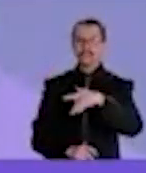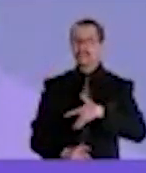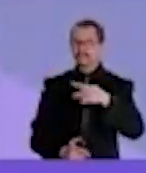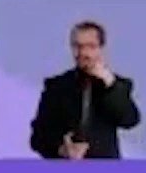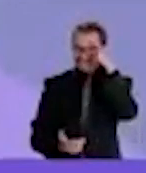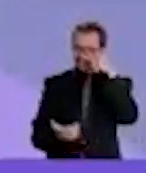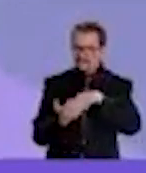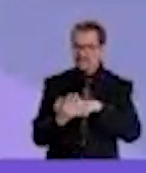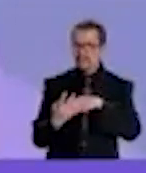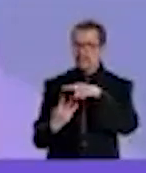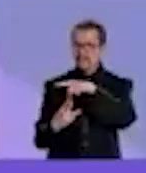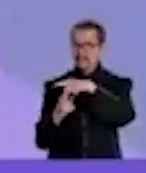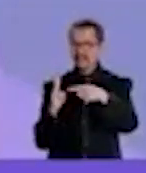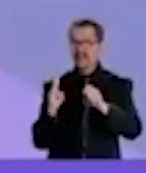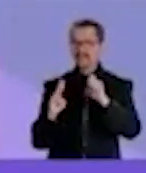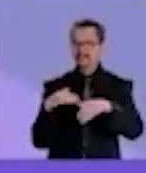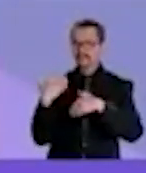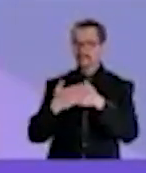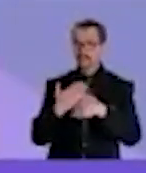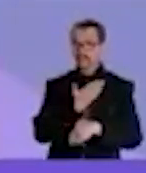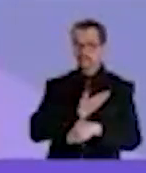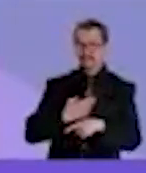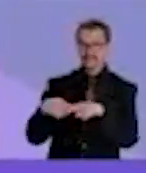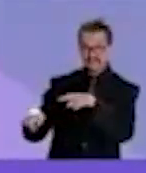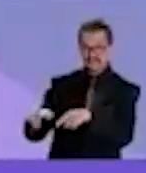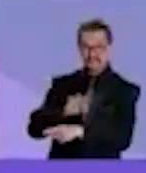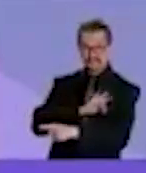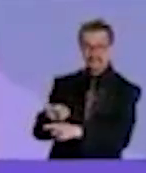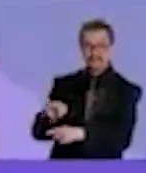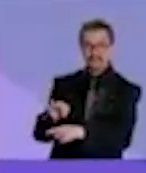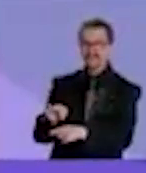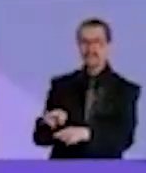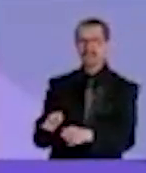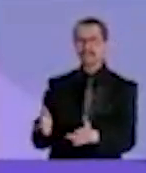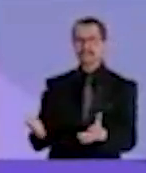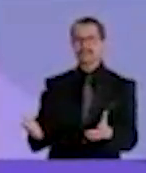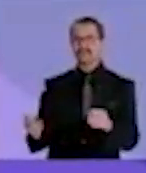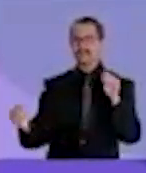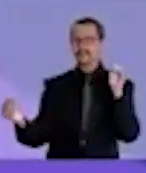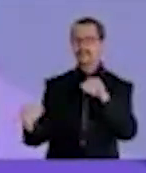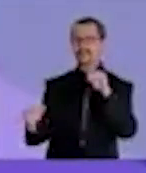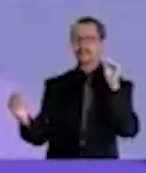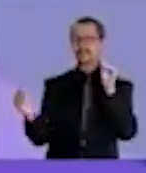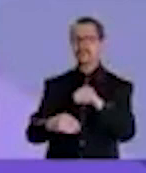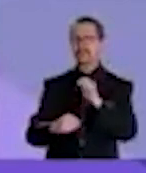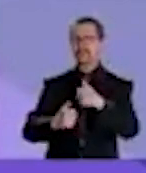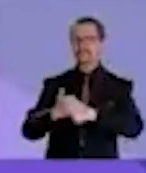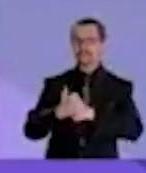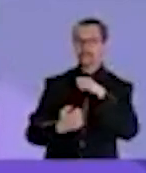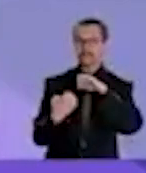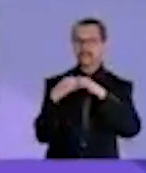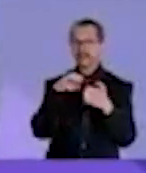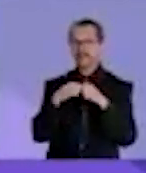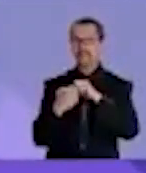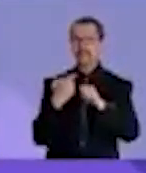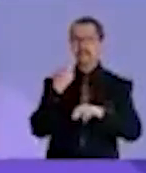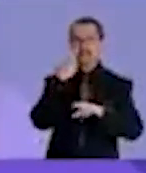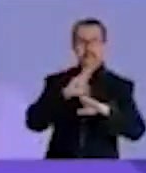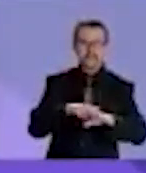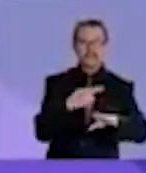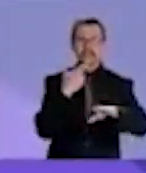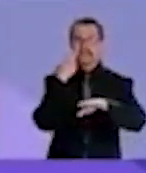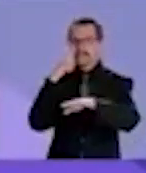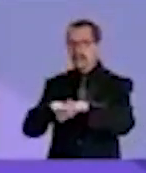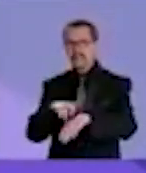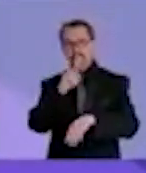si se han pasado todo el debate peleando entre ellos a ver quién es más rata de uno de otro a ver quién es más venenoso uno